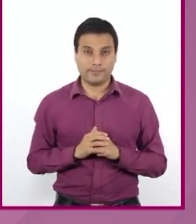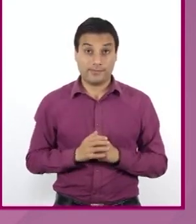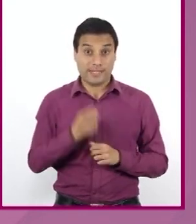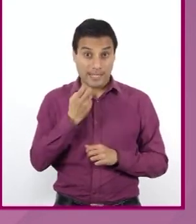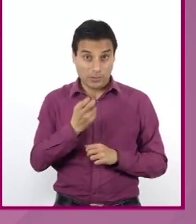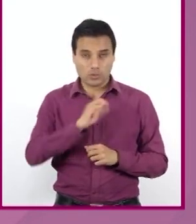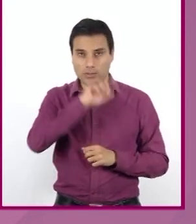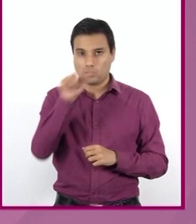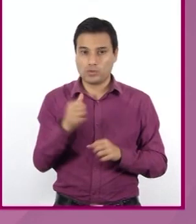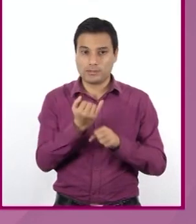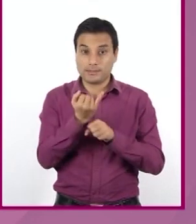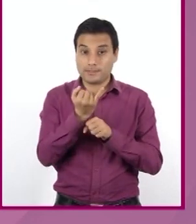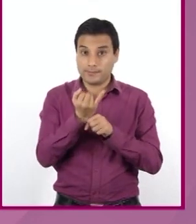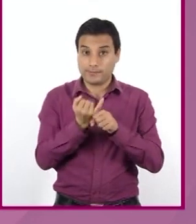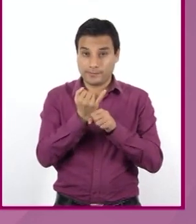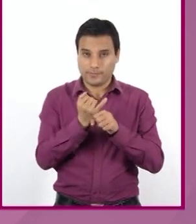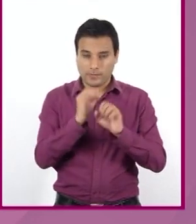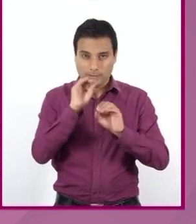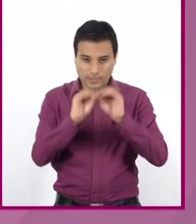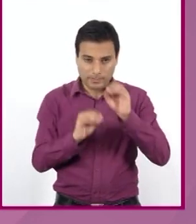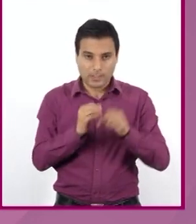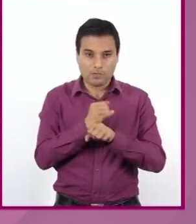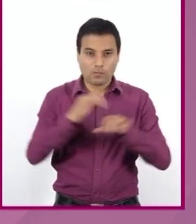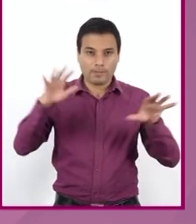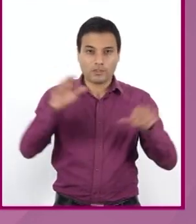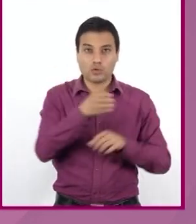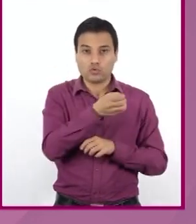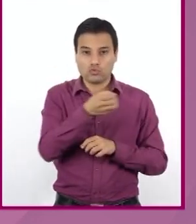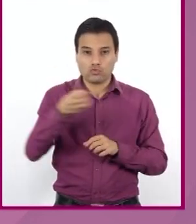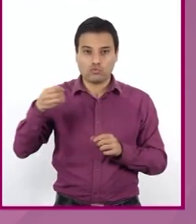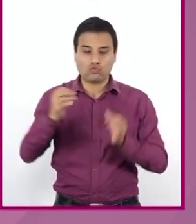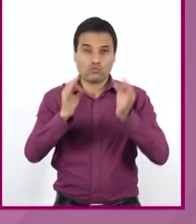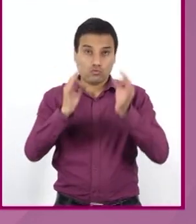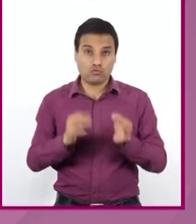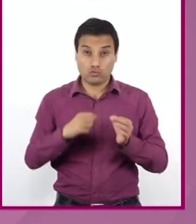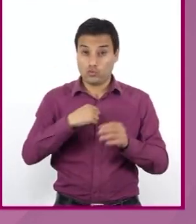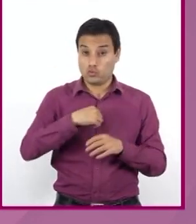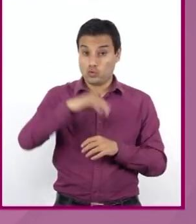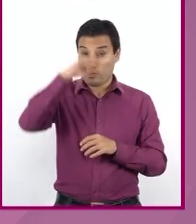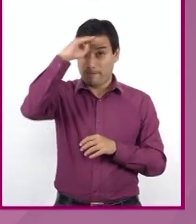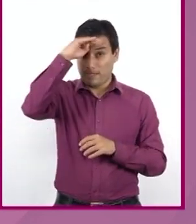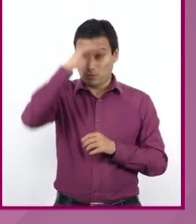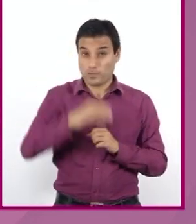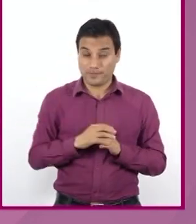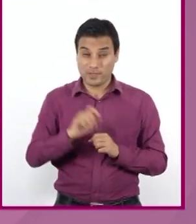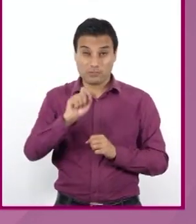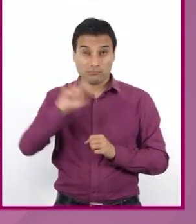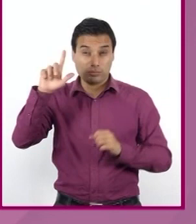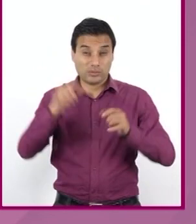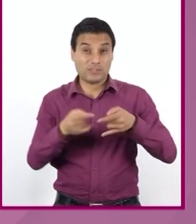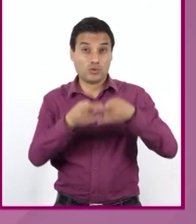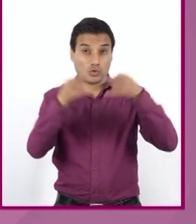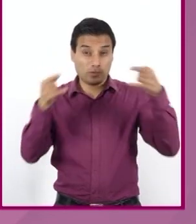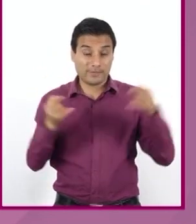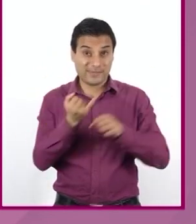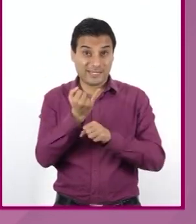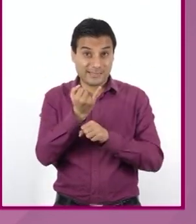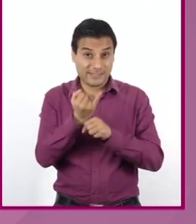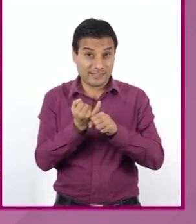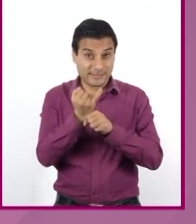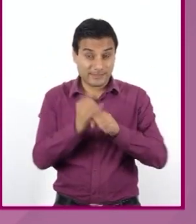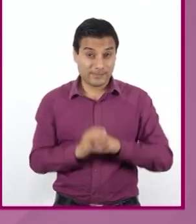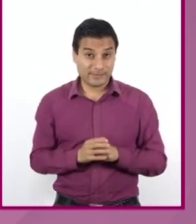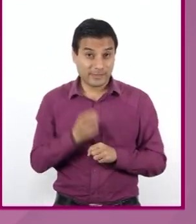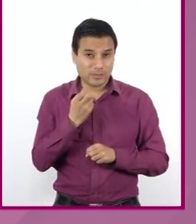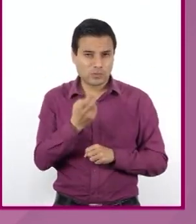construir contenido organizado sobre el pasado. Pienso que la labor del historiador al hacer una investigación histórica